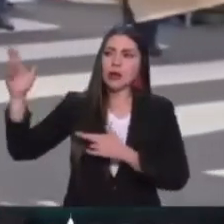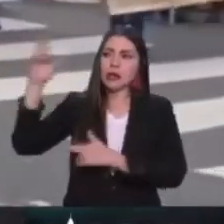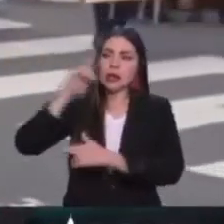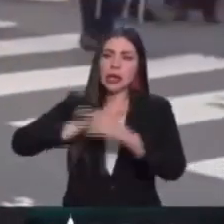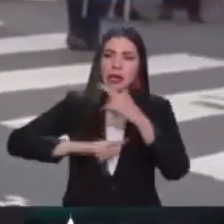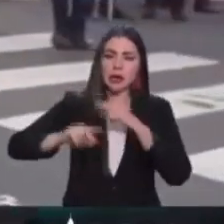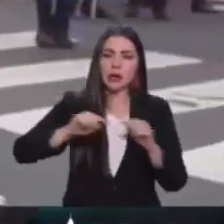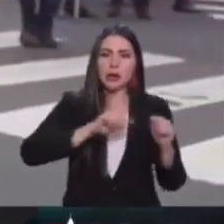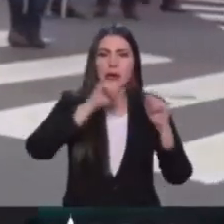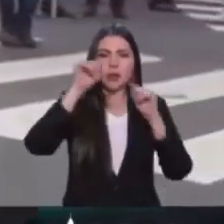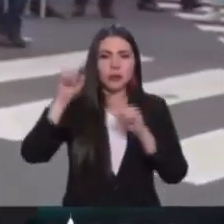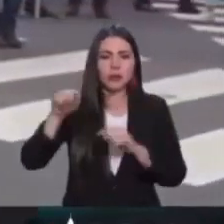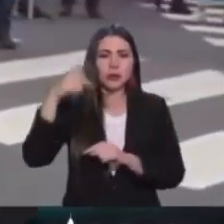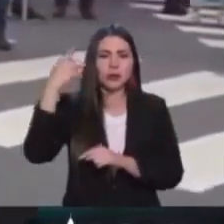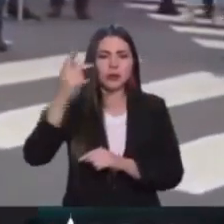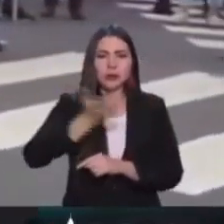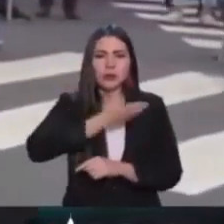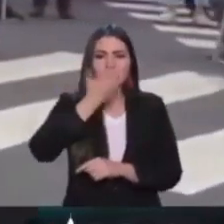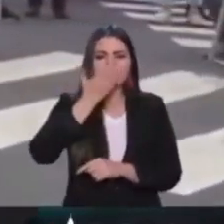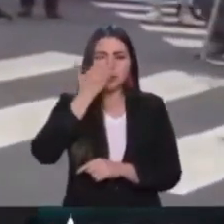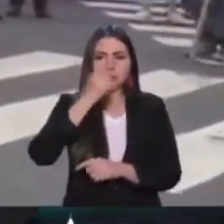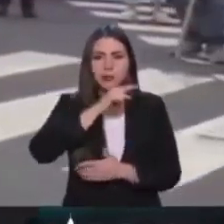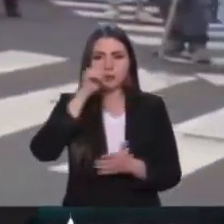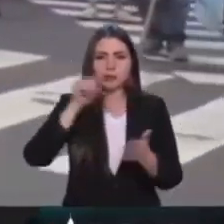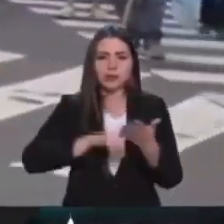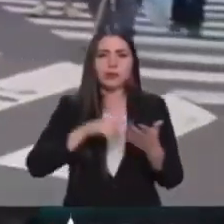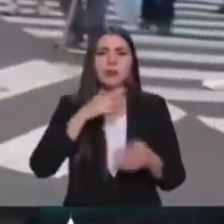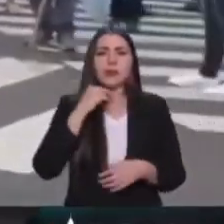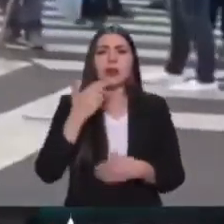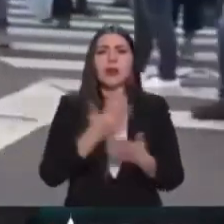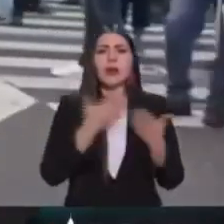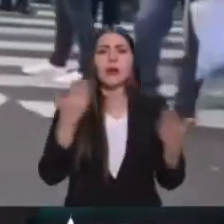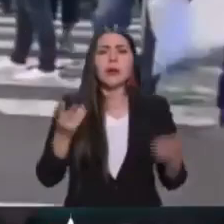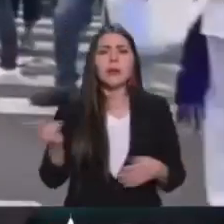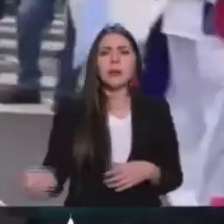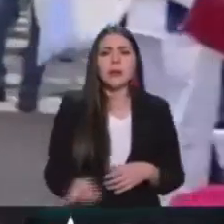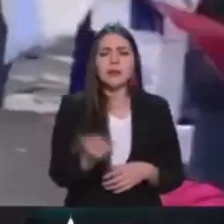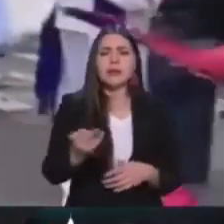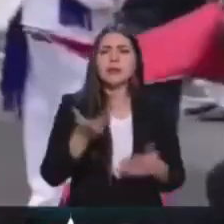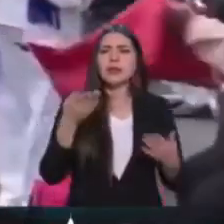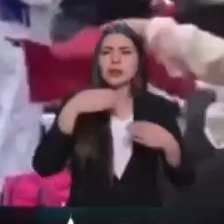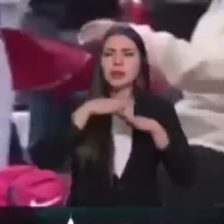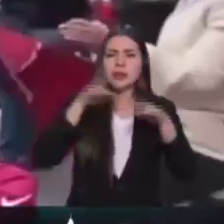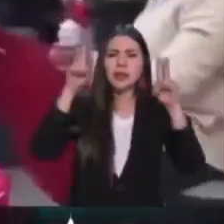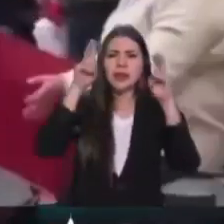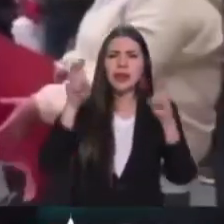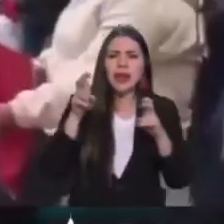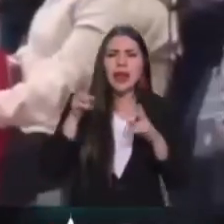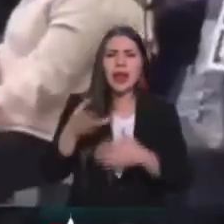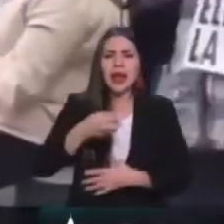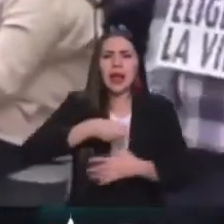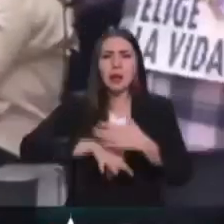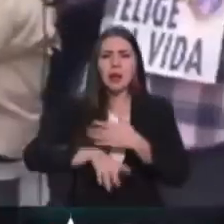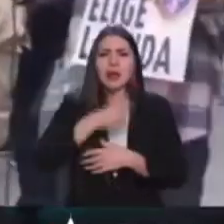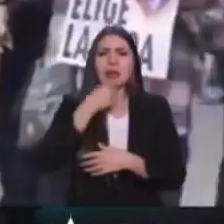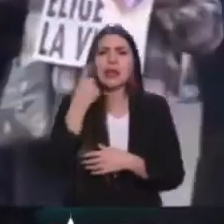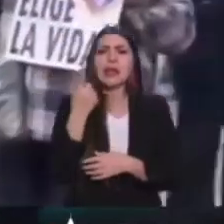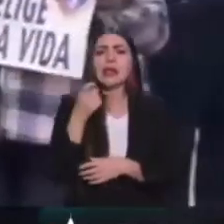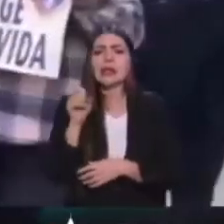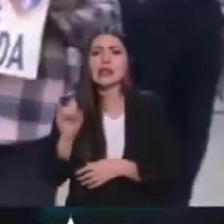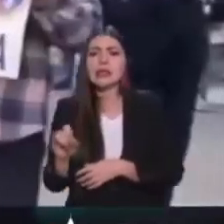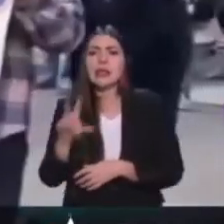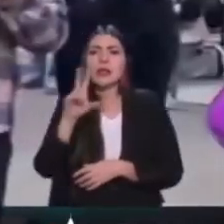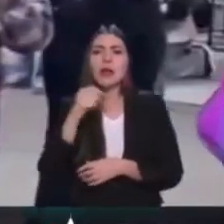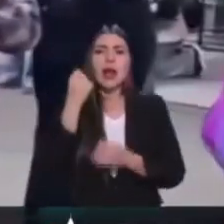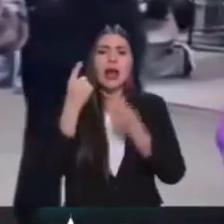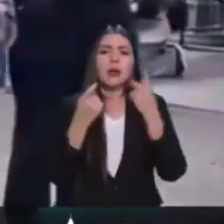relacionado con el aborto, y es si se le da la comunión o no a los políticos que no defienden la vida.